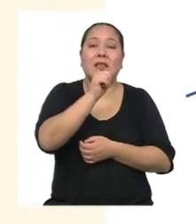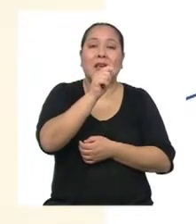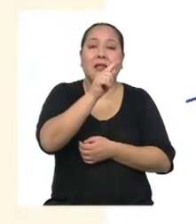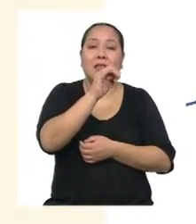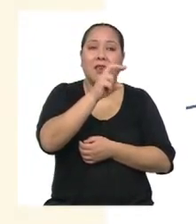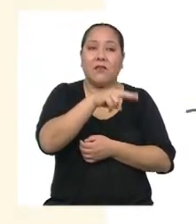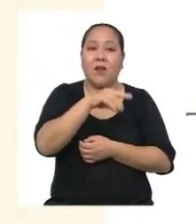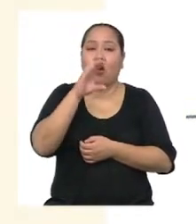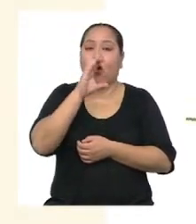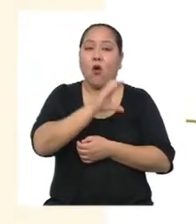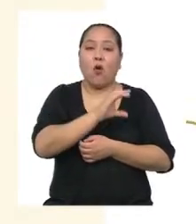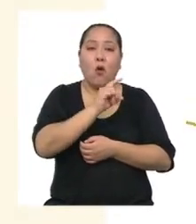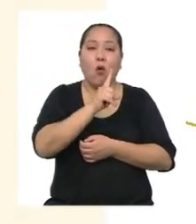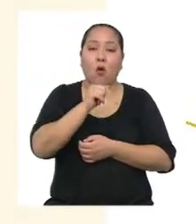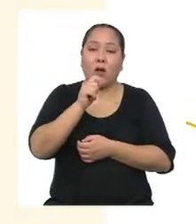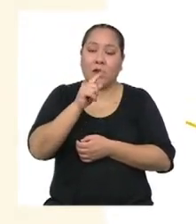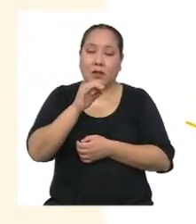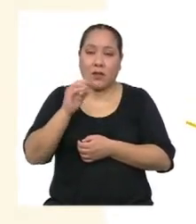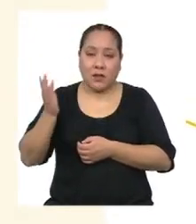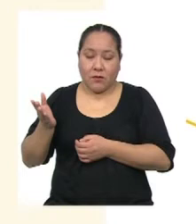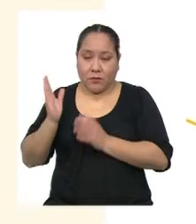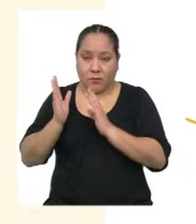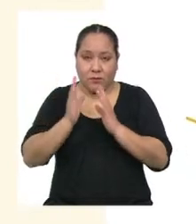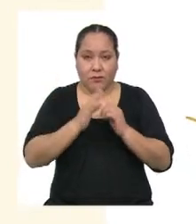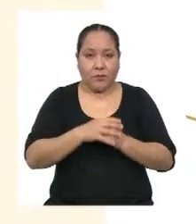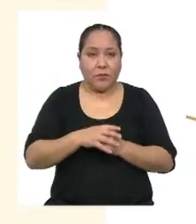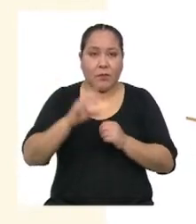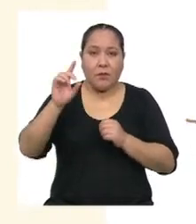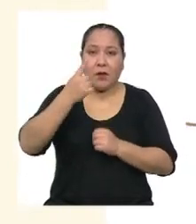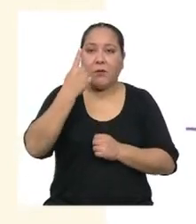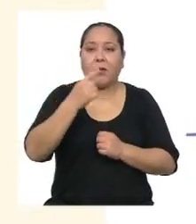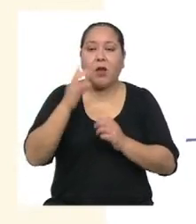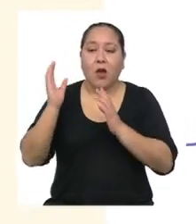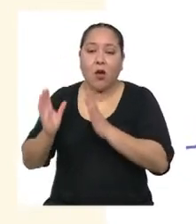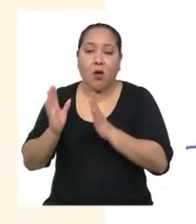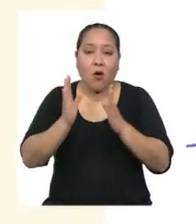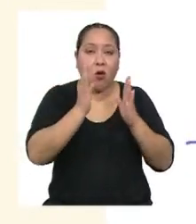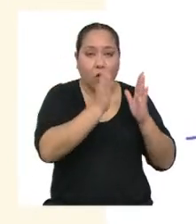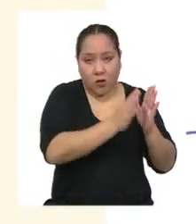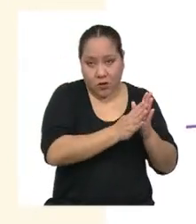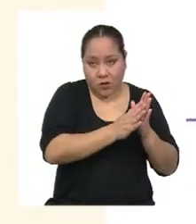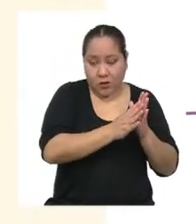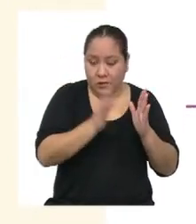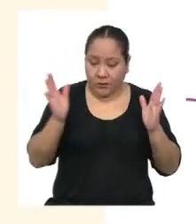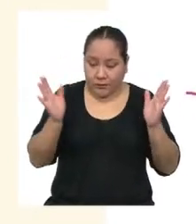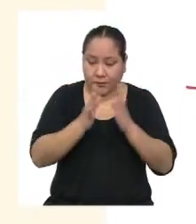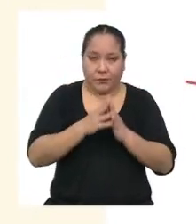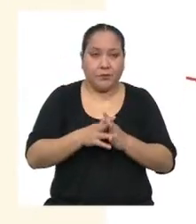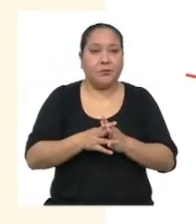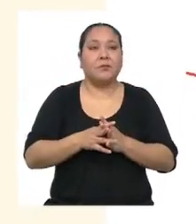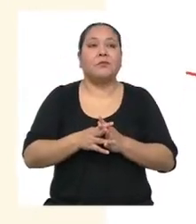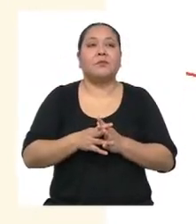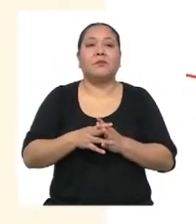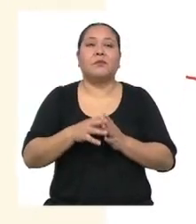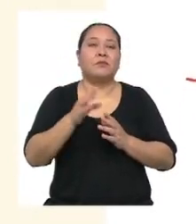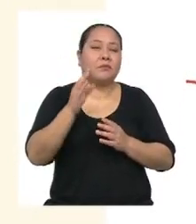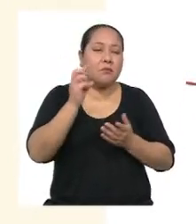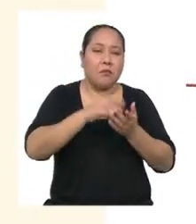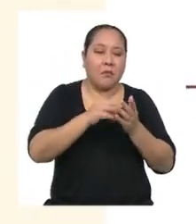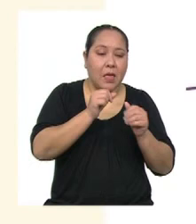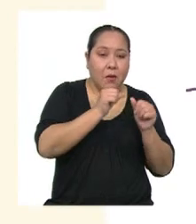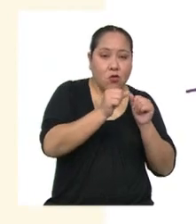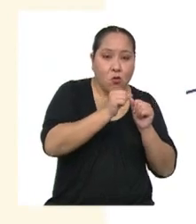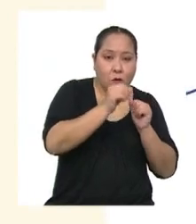cualitativa ordinal. Para calcular la mediana, primero hay que ordenar los datos de la distribución, usualmente de menor a